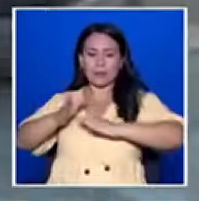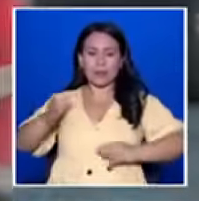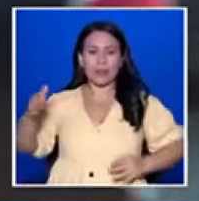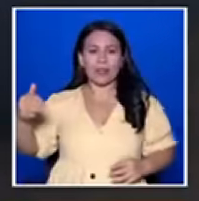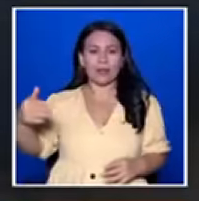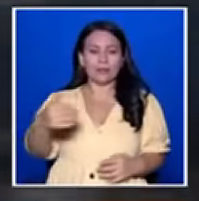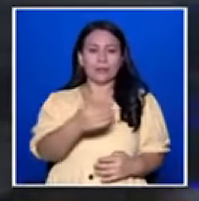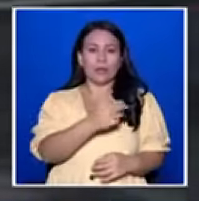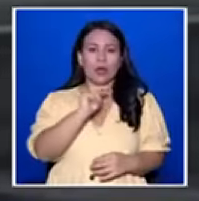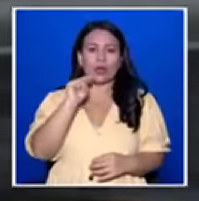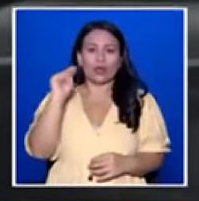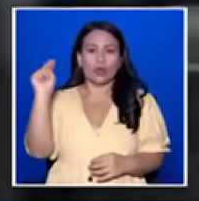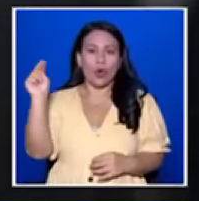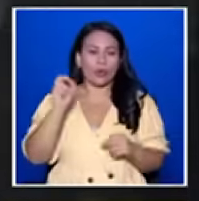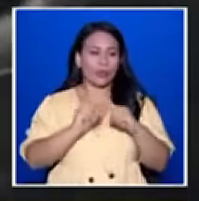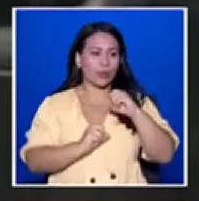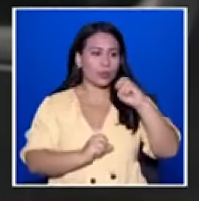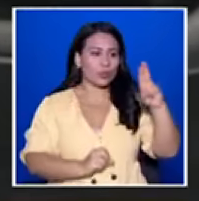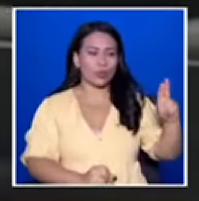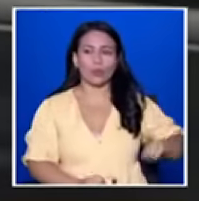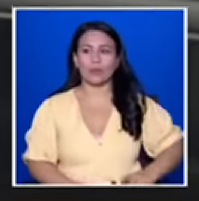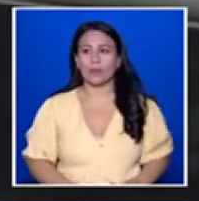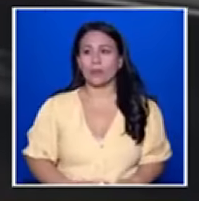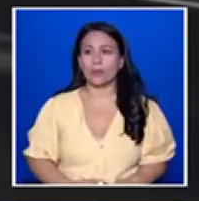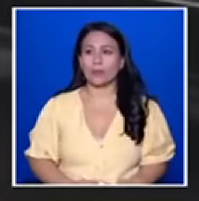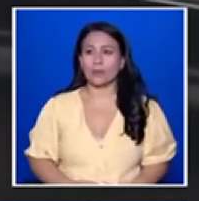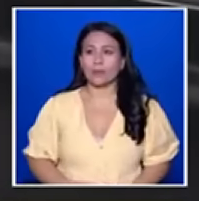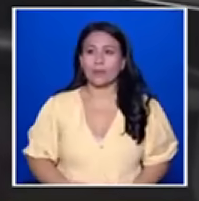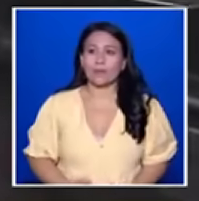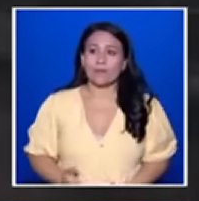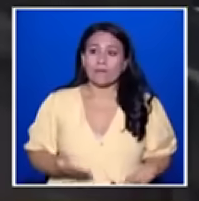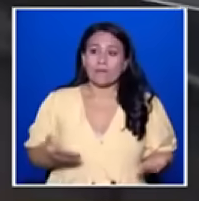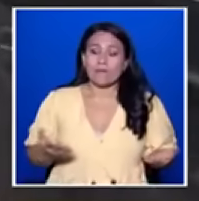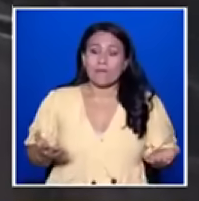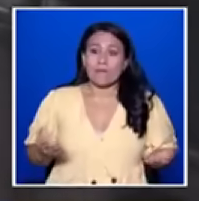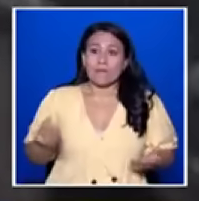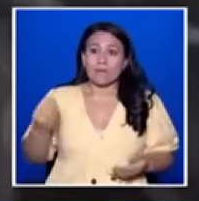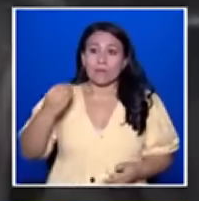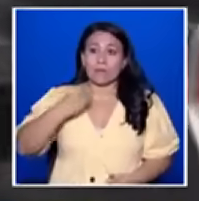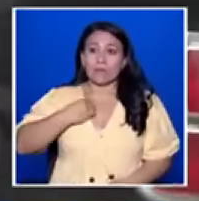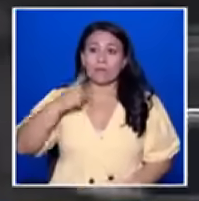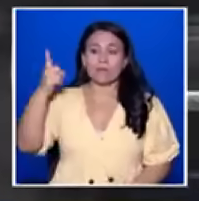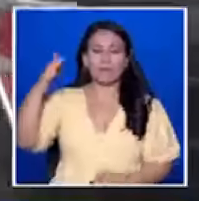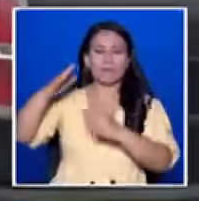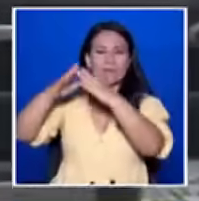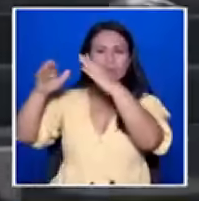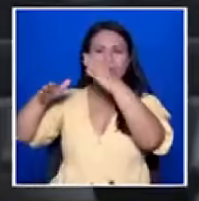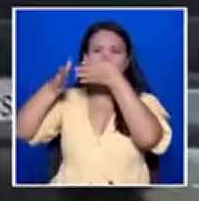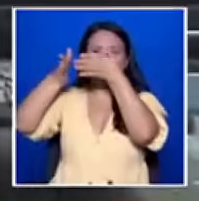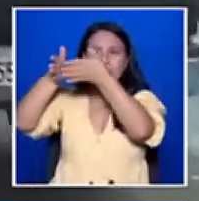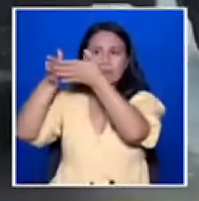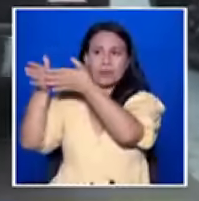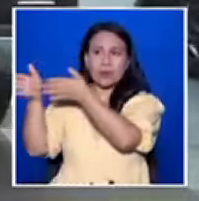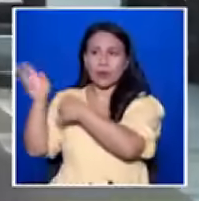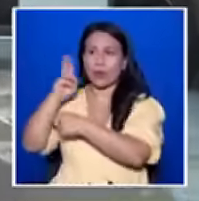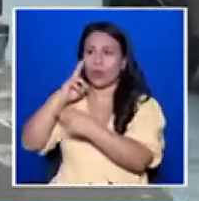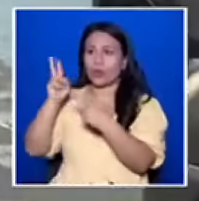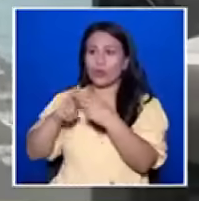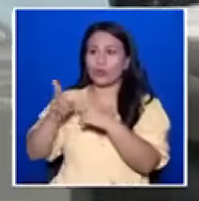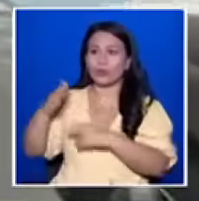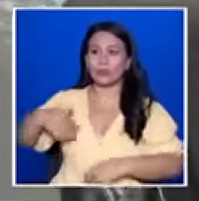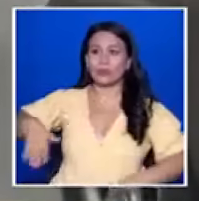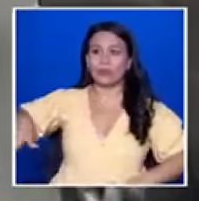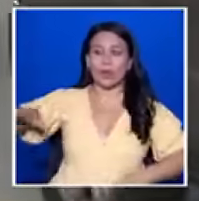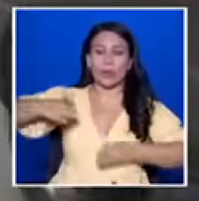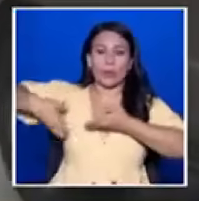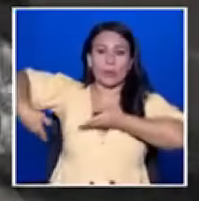sentido norte-sur, ¿no? Por el Panteón Metropolitano, que se lo conoce, toda